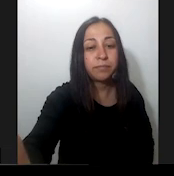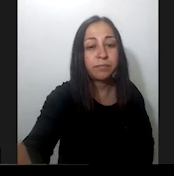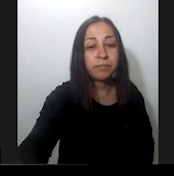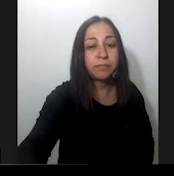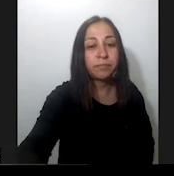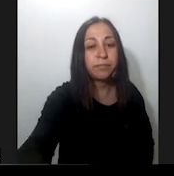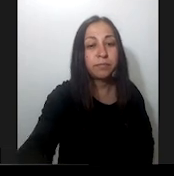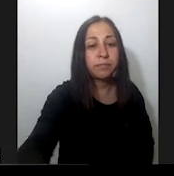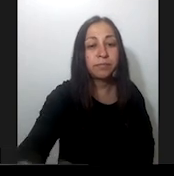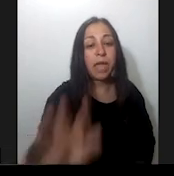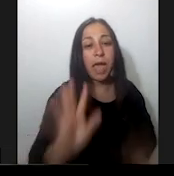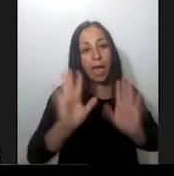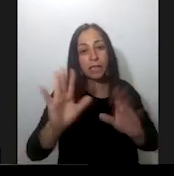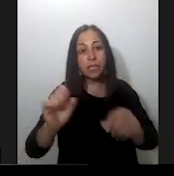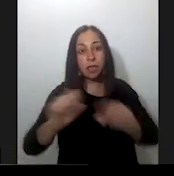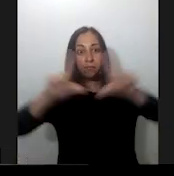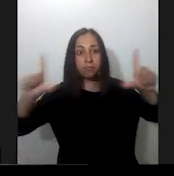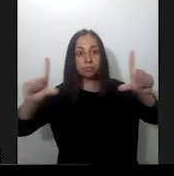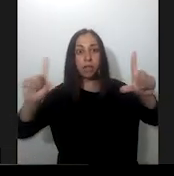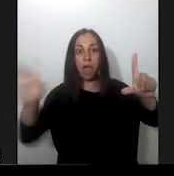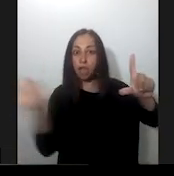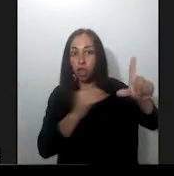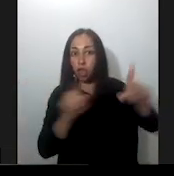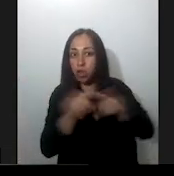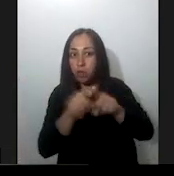Y a todo el mundo les debería aparecer la siguiente pantalla.